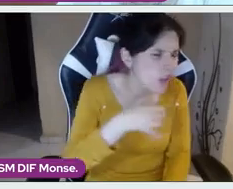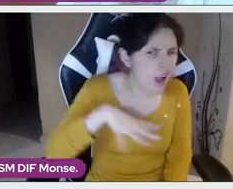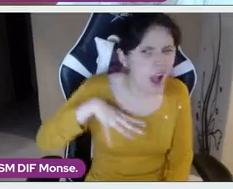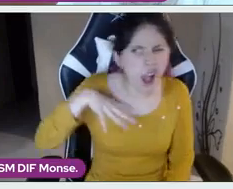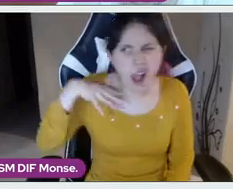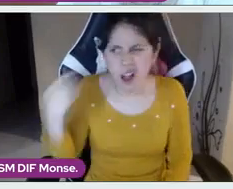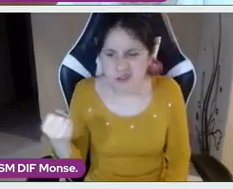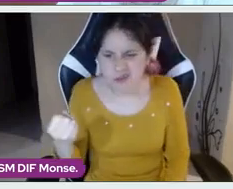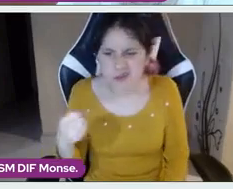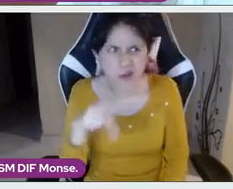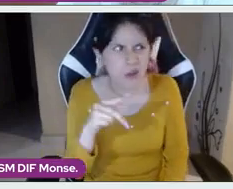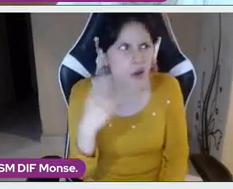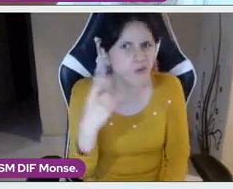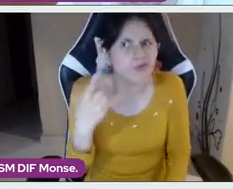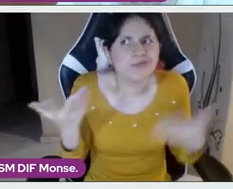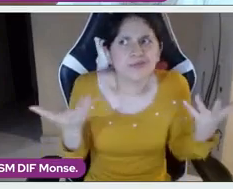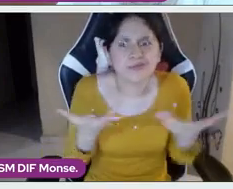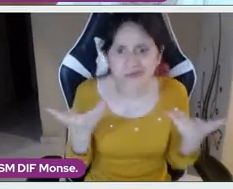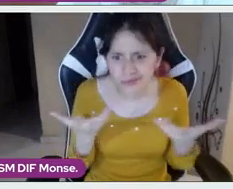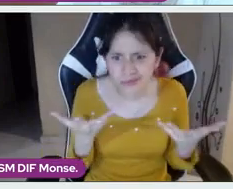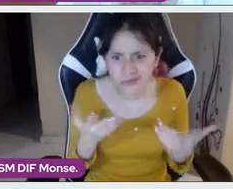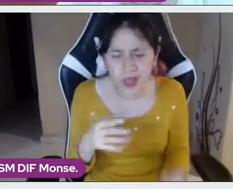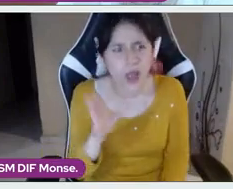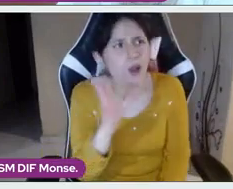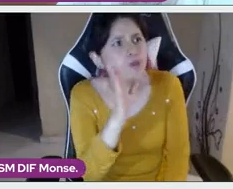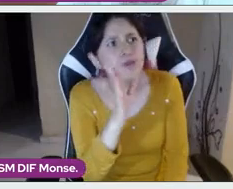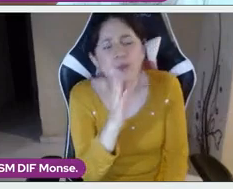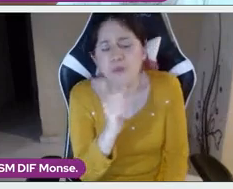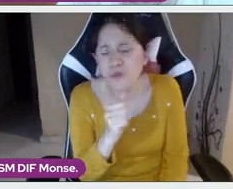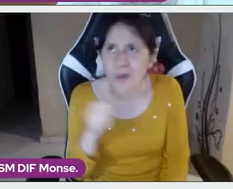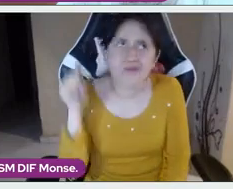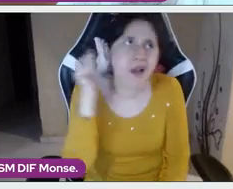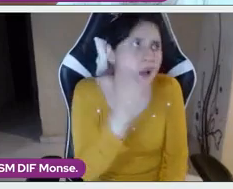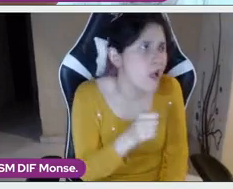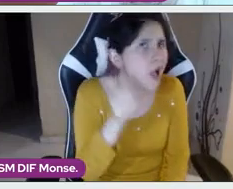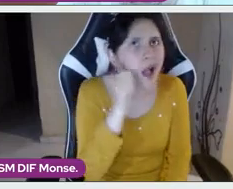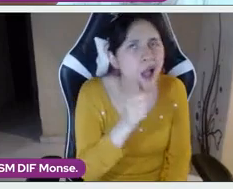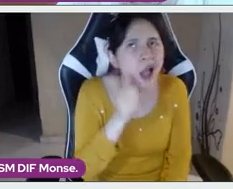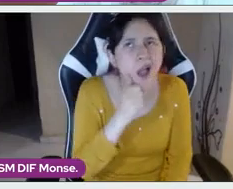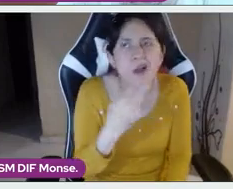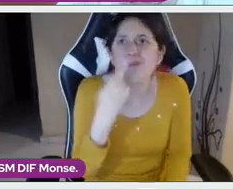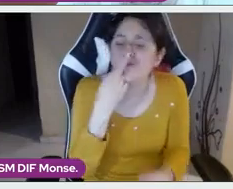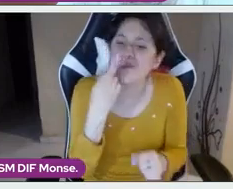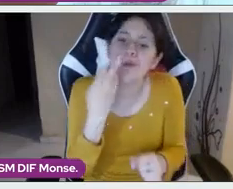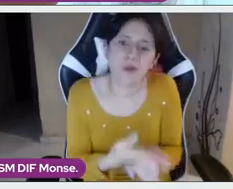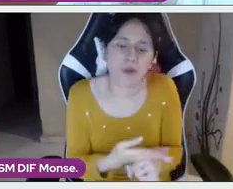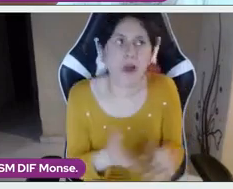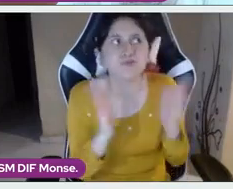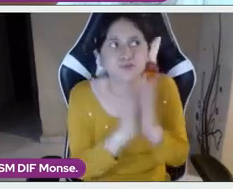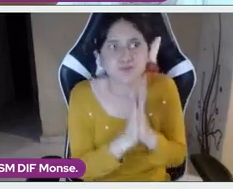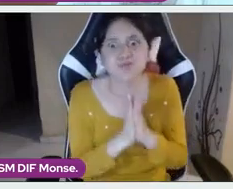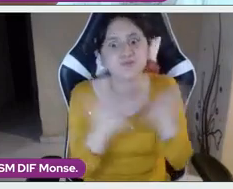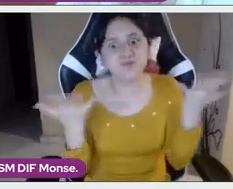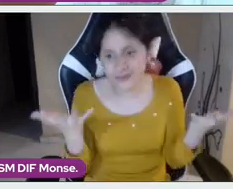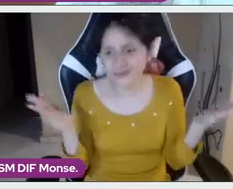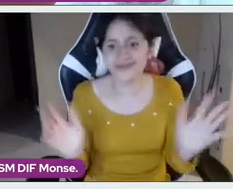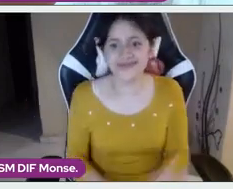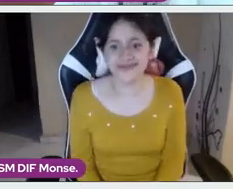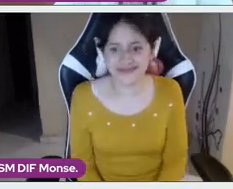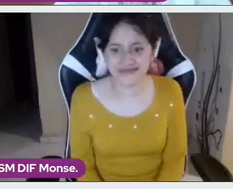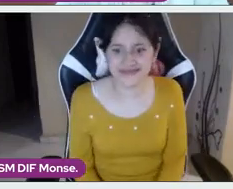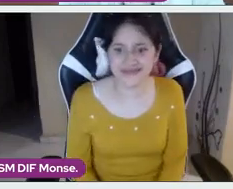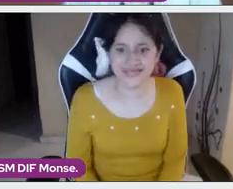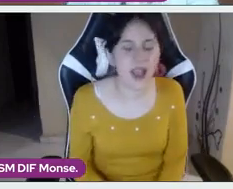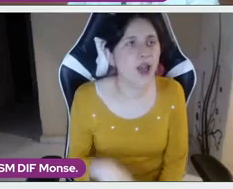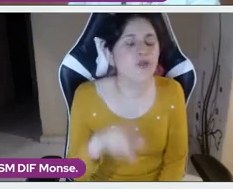¿qué haces con esto? O sea, no puedes cargarla todo el tiempo. No, por humanidad, ay, sí, por amor propio, no